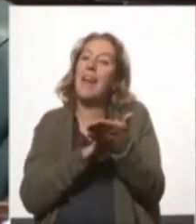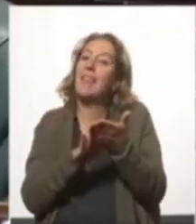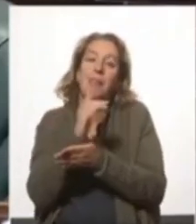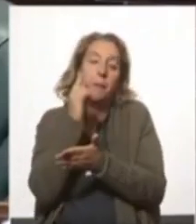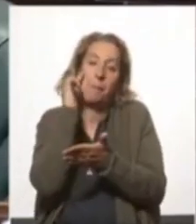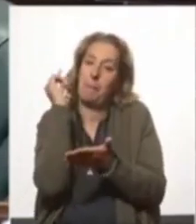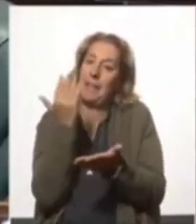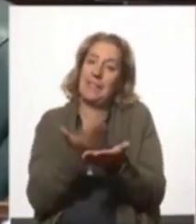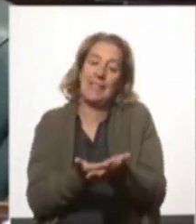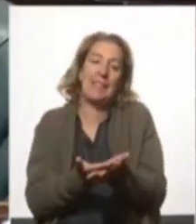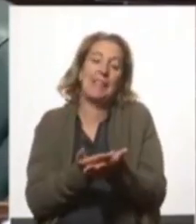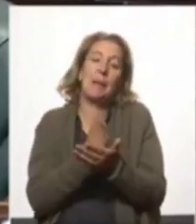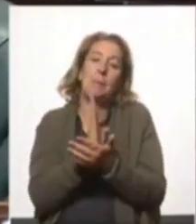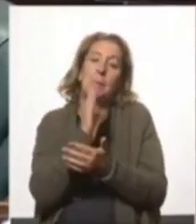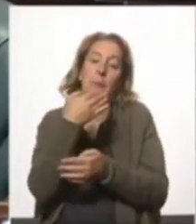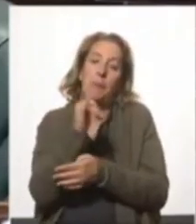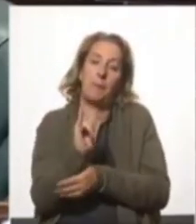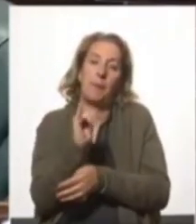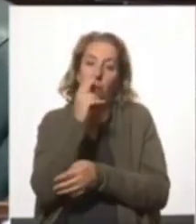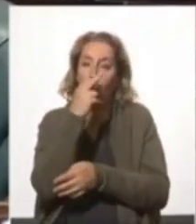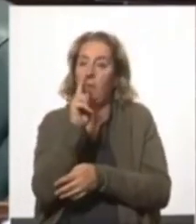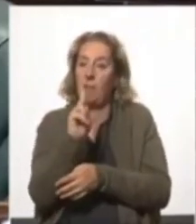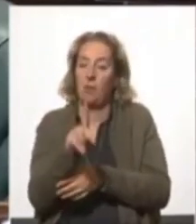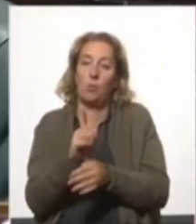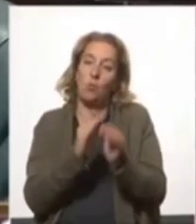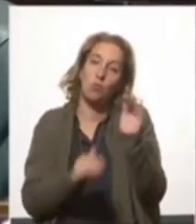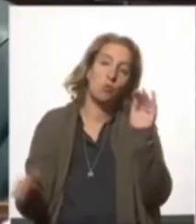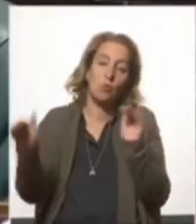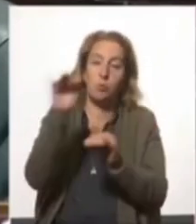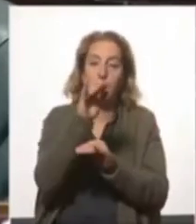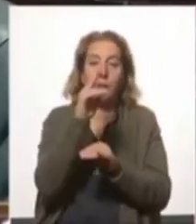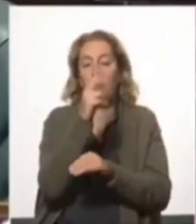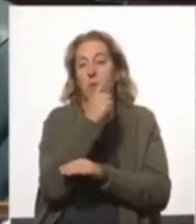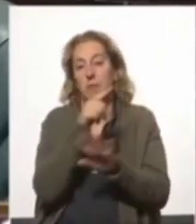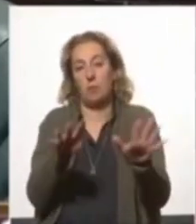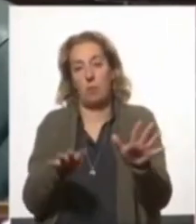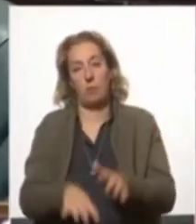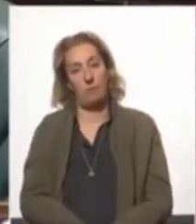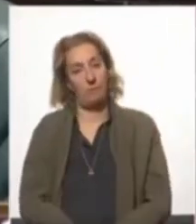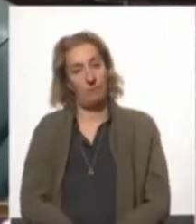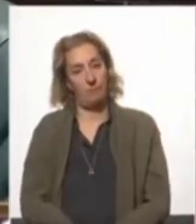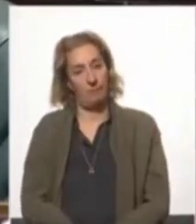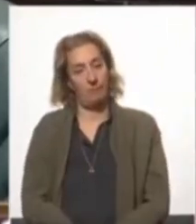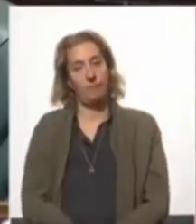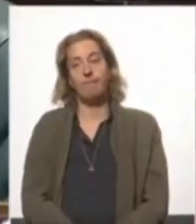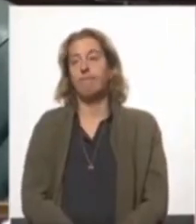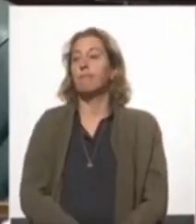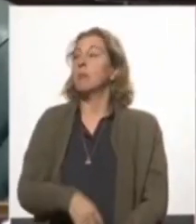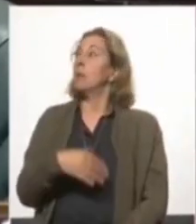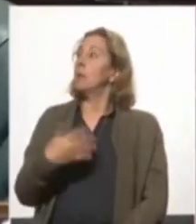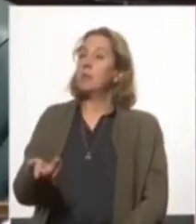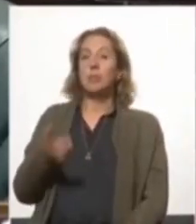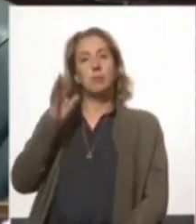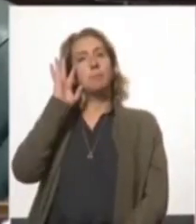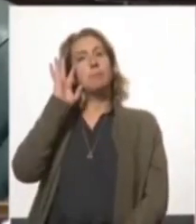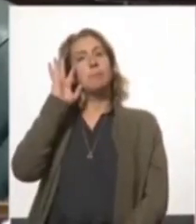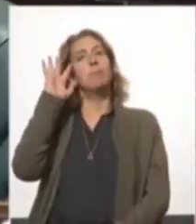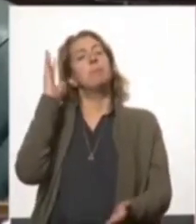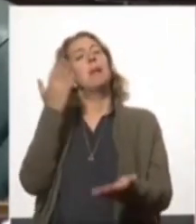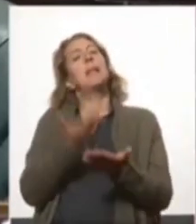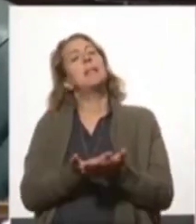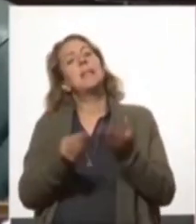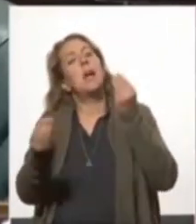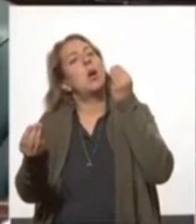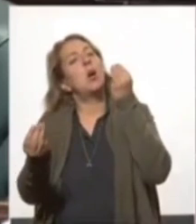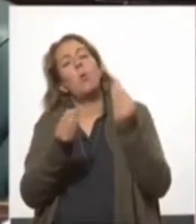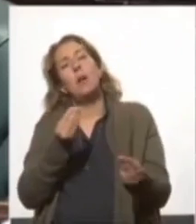plantee que el producto de 2021 supere al de 2019. Entonces uno se plantea, bueno, ¿cuáles son las razones por las cuales